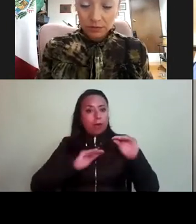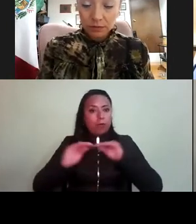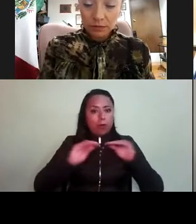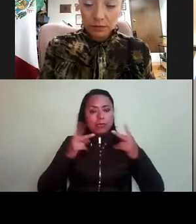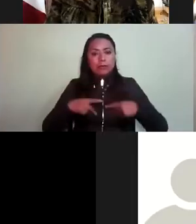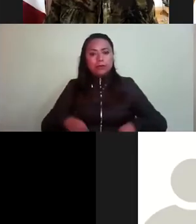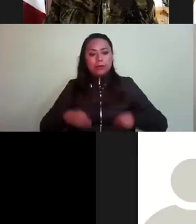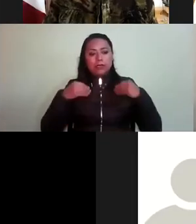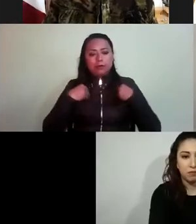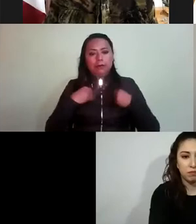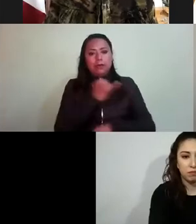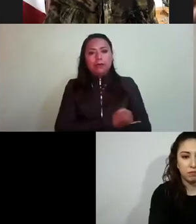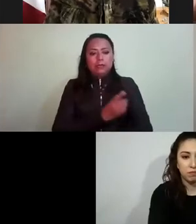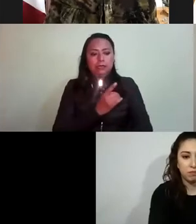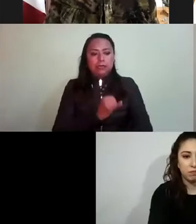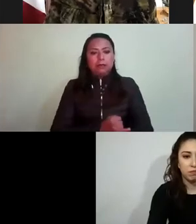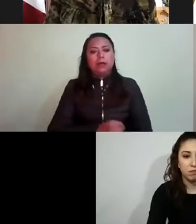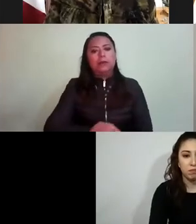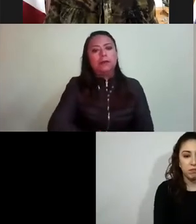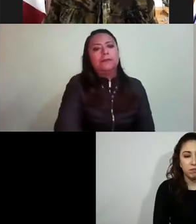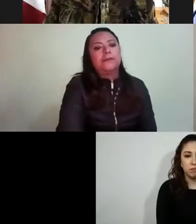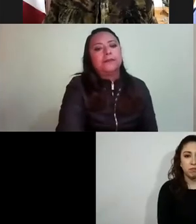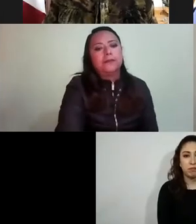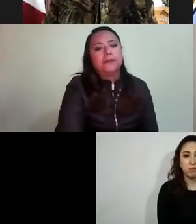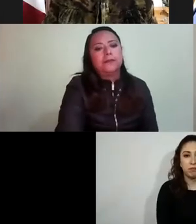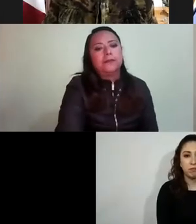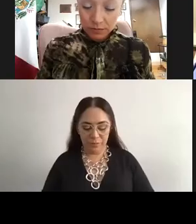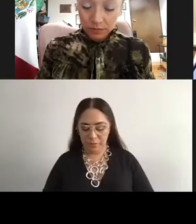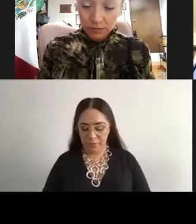de Iztapalapa y los que por ahí transitan incluso a la salida a Puebla.